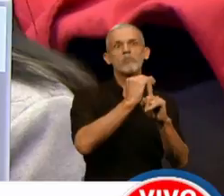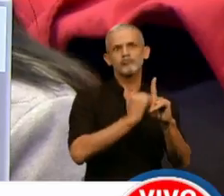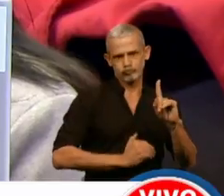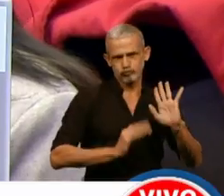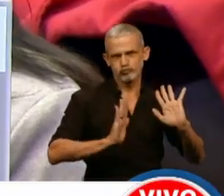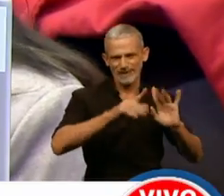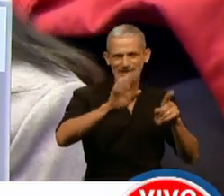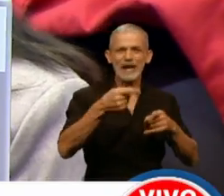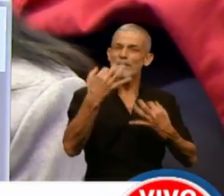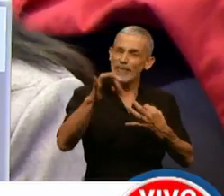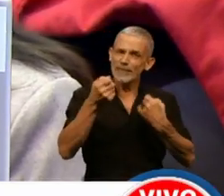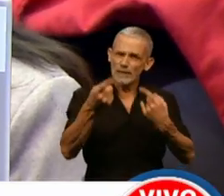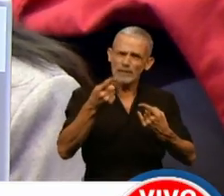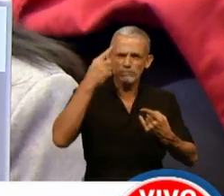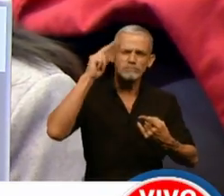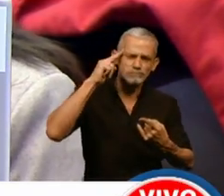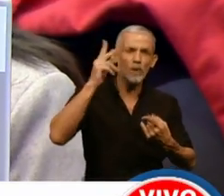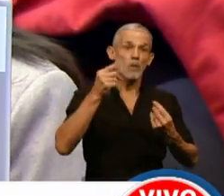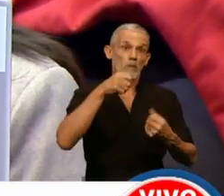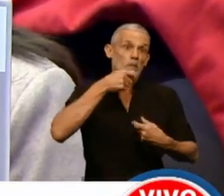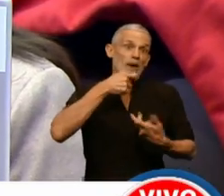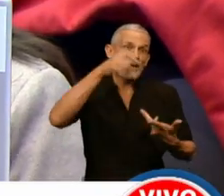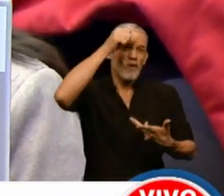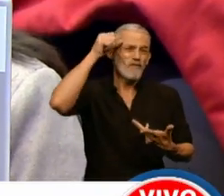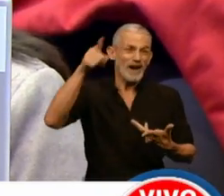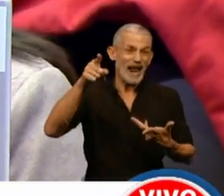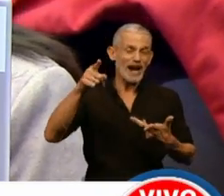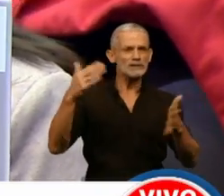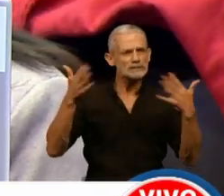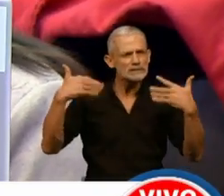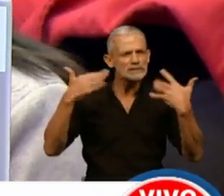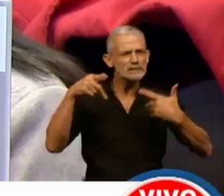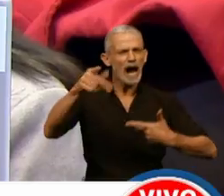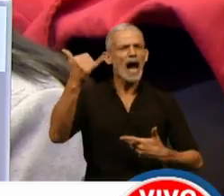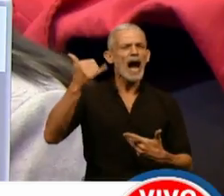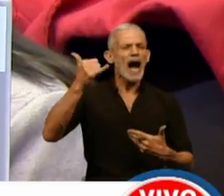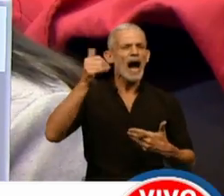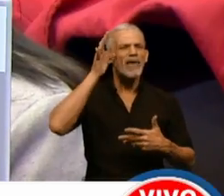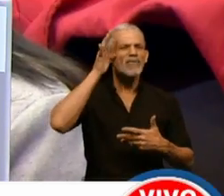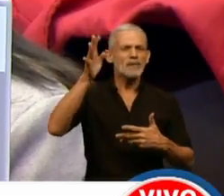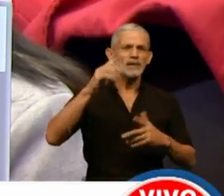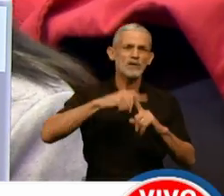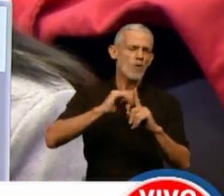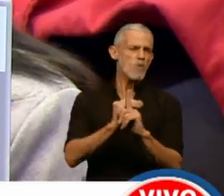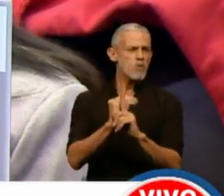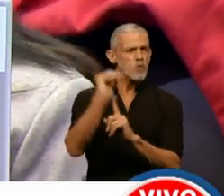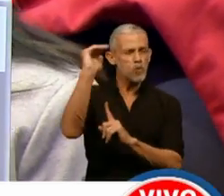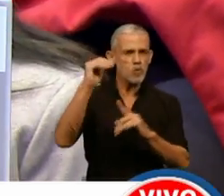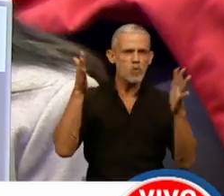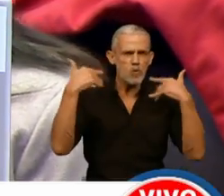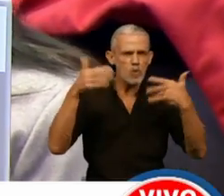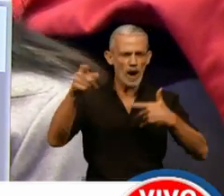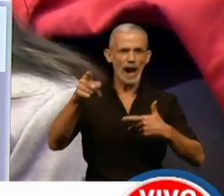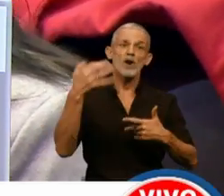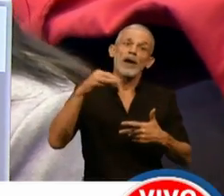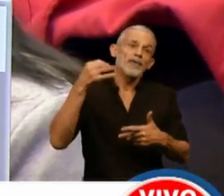también debiera tenerse en cuenta cuando llegue el verano a las provincias que tienen demasiadas las temperaturas altas y